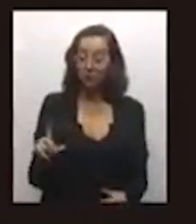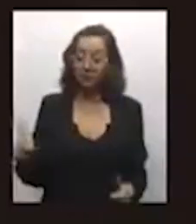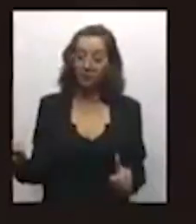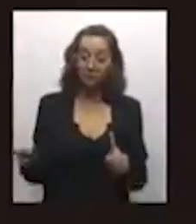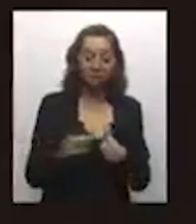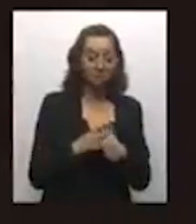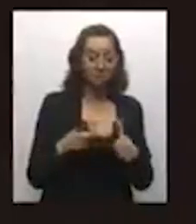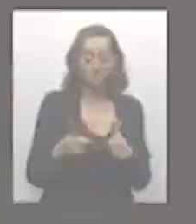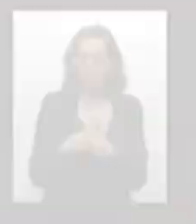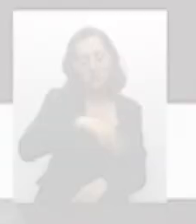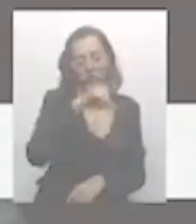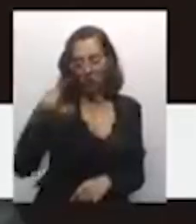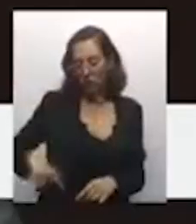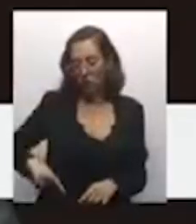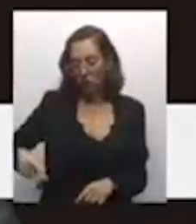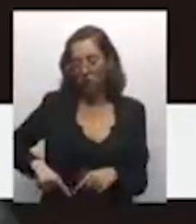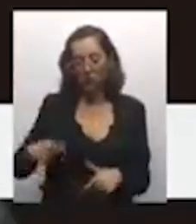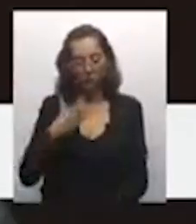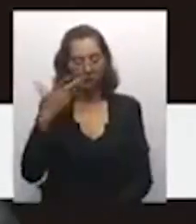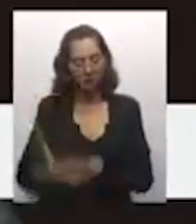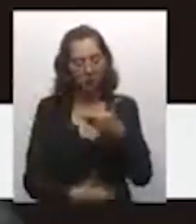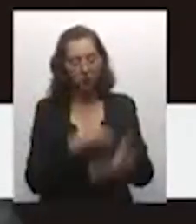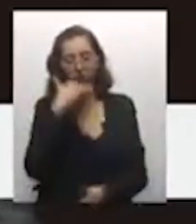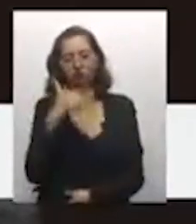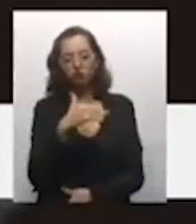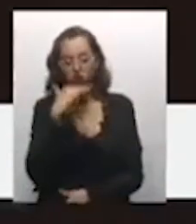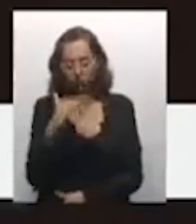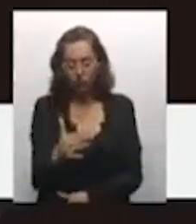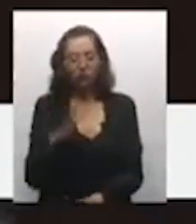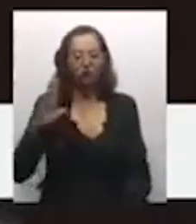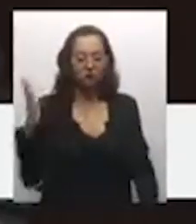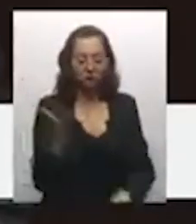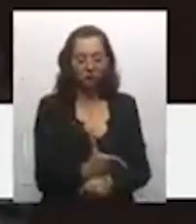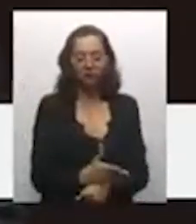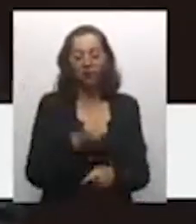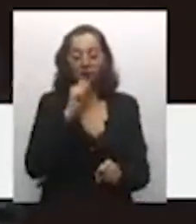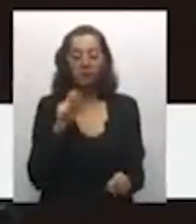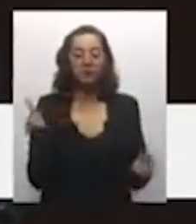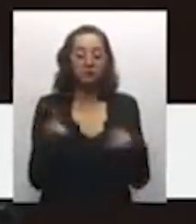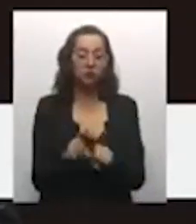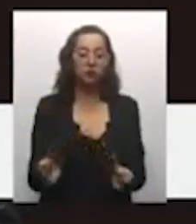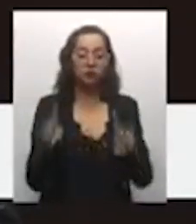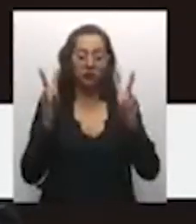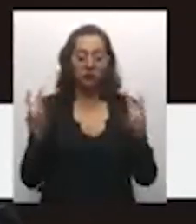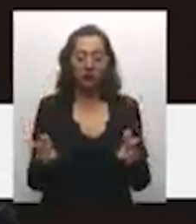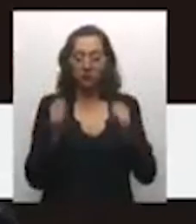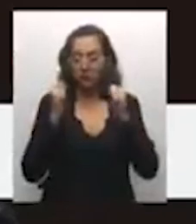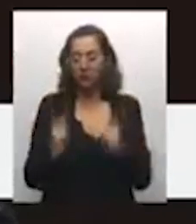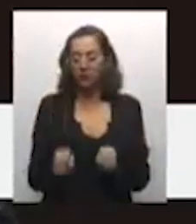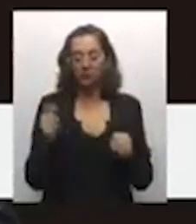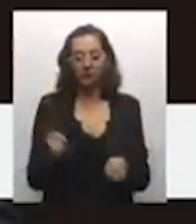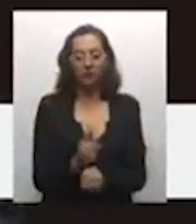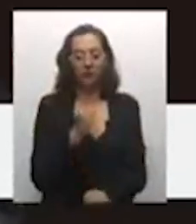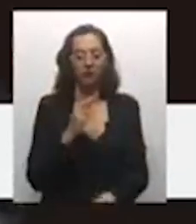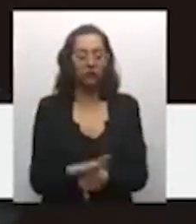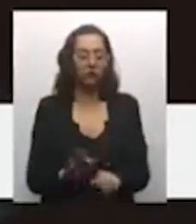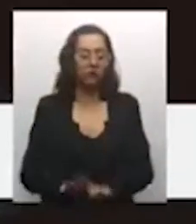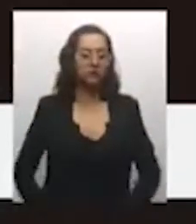insustituible entre las innovaciones más importantes en materia de seguridad destaca